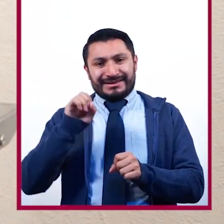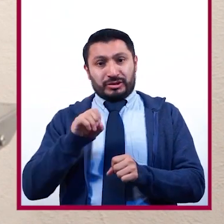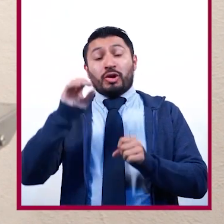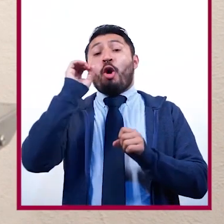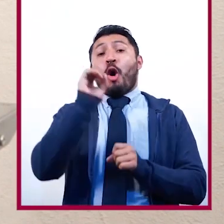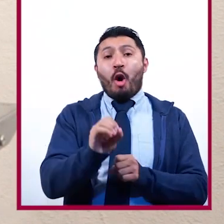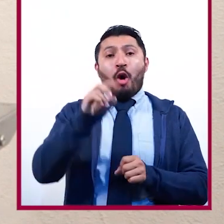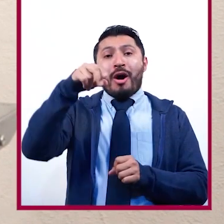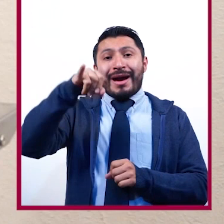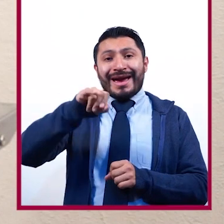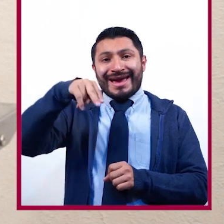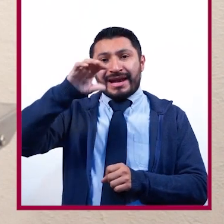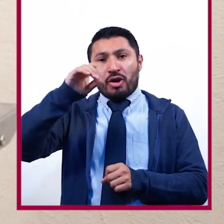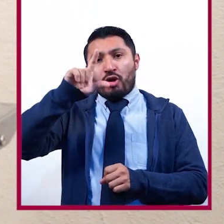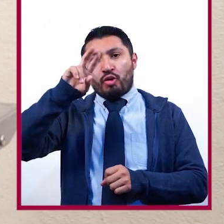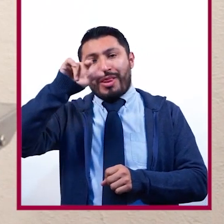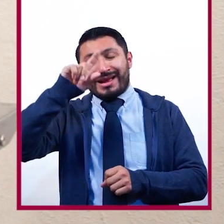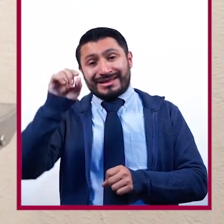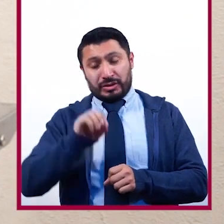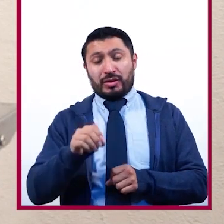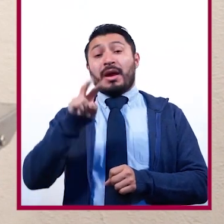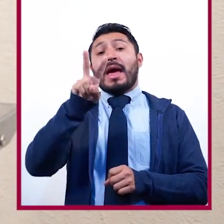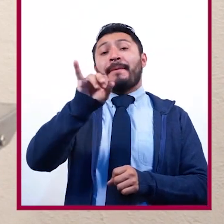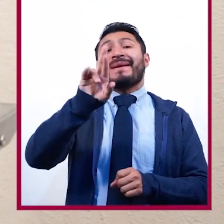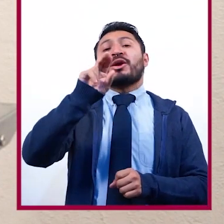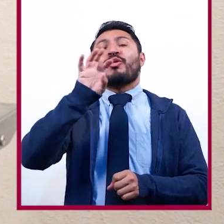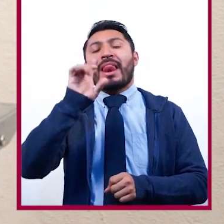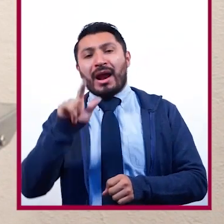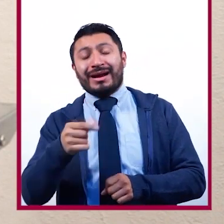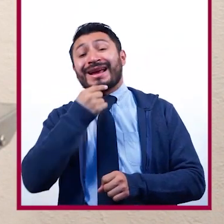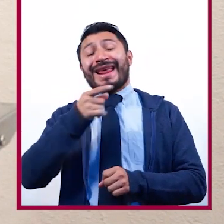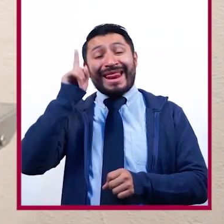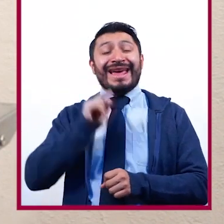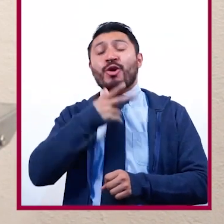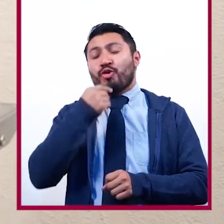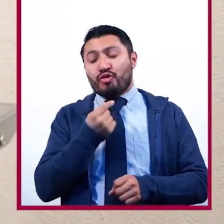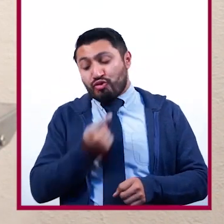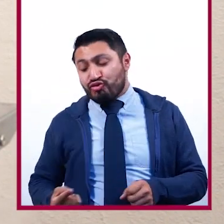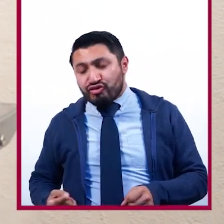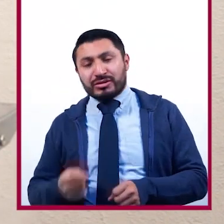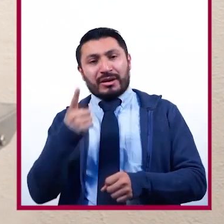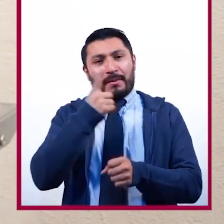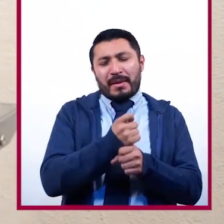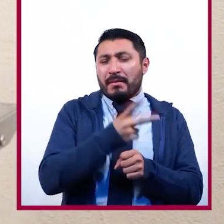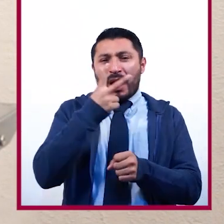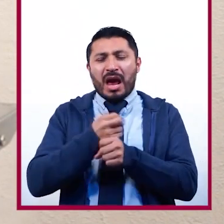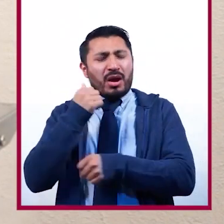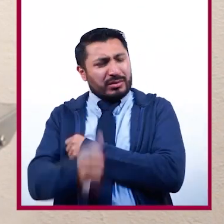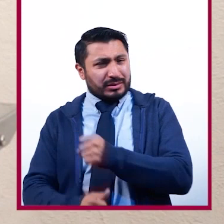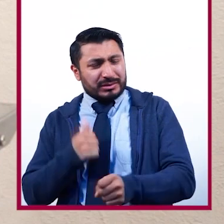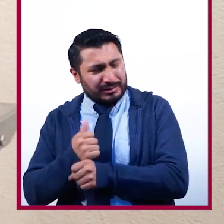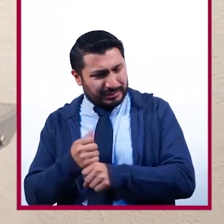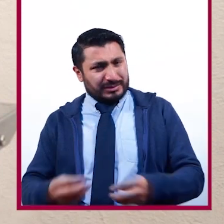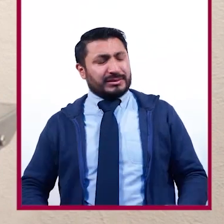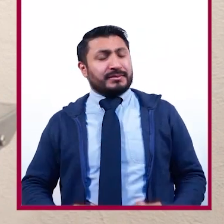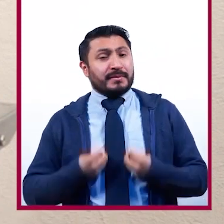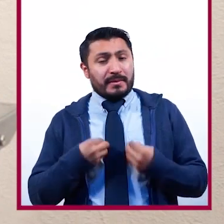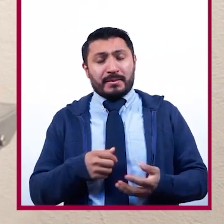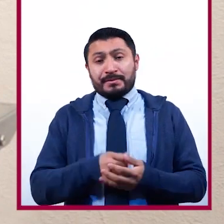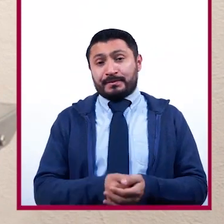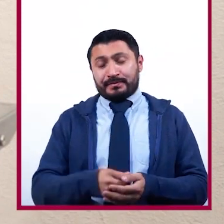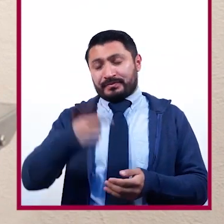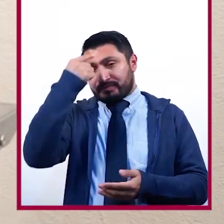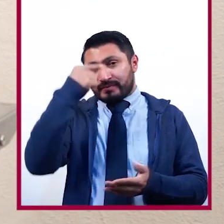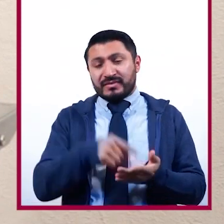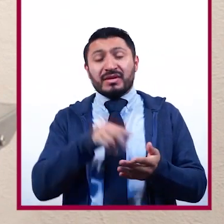o inoculación de la viruela en niños y niñas entre el primero y el segundo año de vida, pues se creía